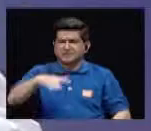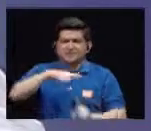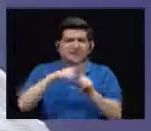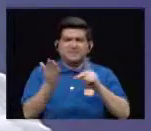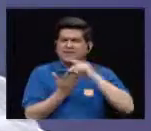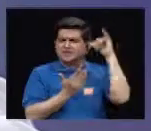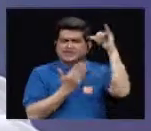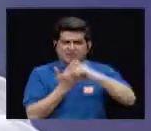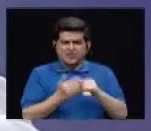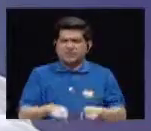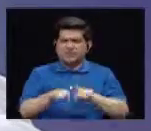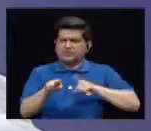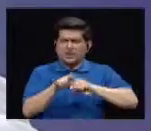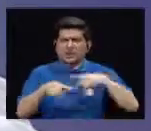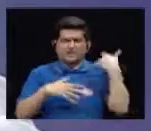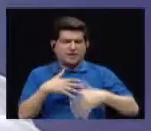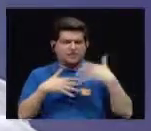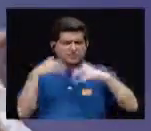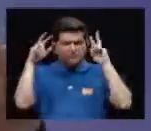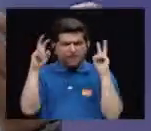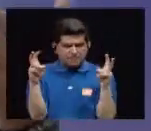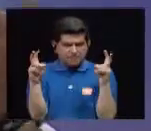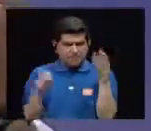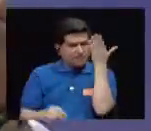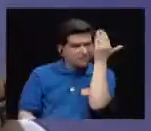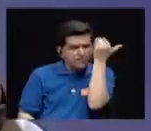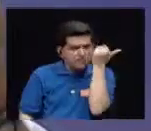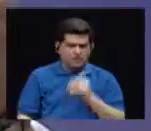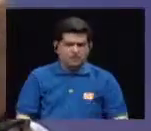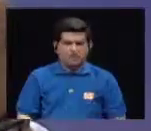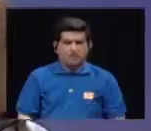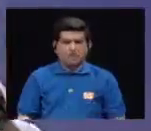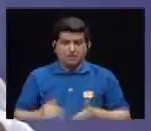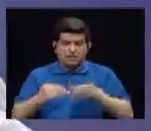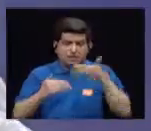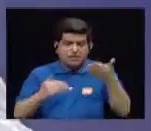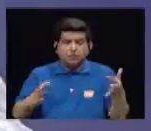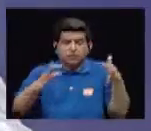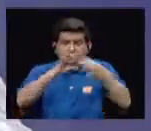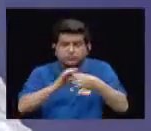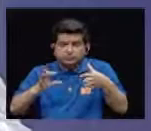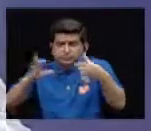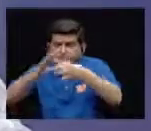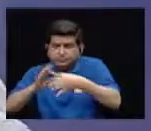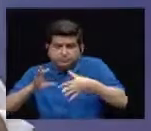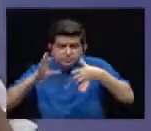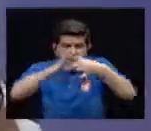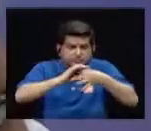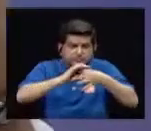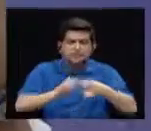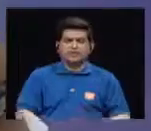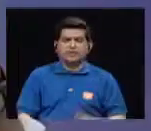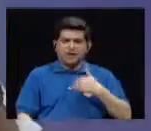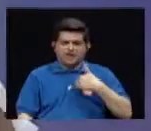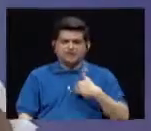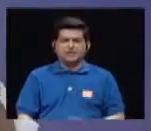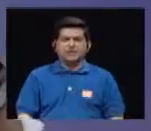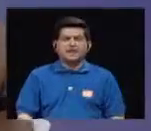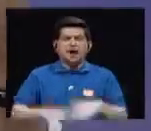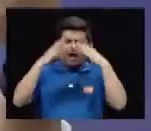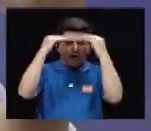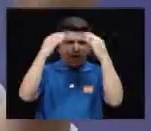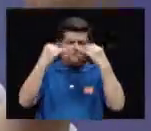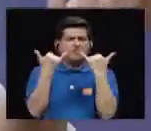salido el proyecto de Hermanos de Sangre. ¿Por qué? Claro. Porque las cosas se van entrelazando, por ¿verdad? Supuesto. Entonces, es tener batería